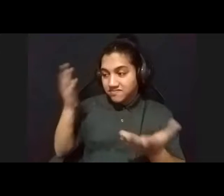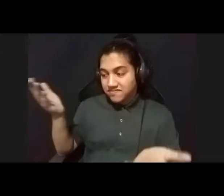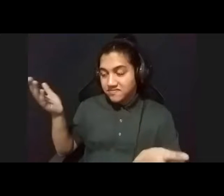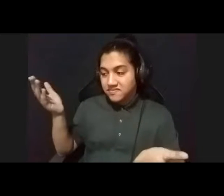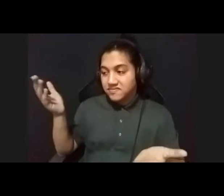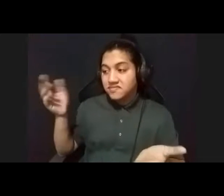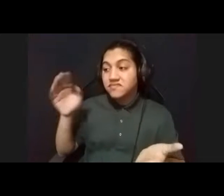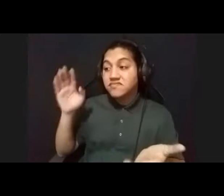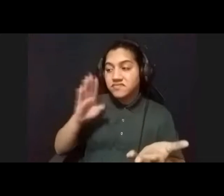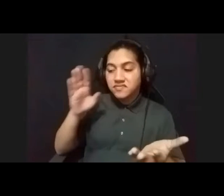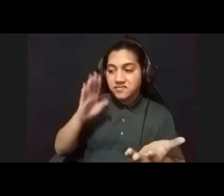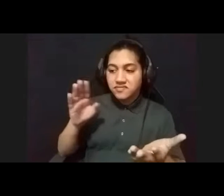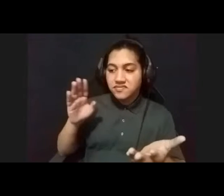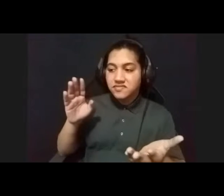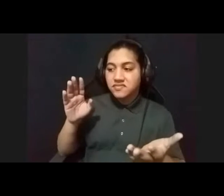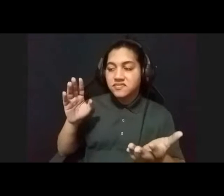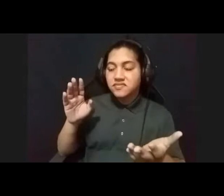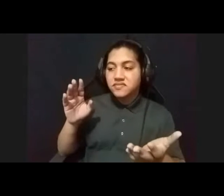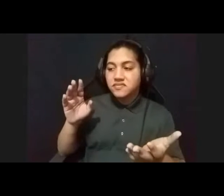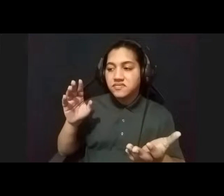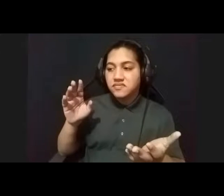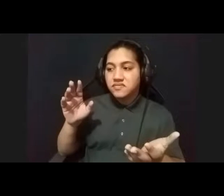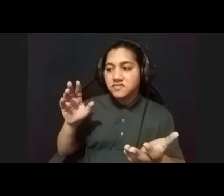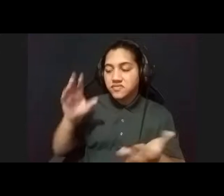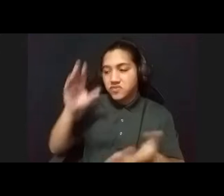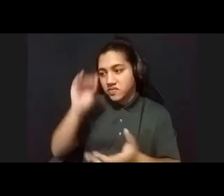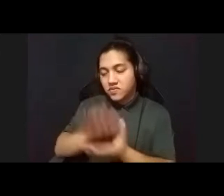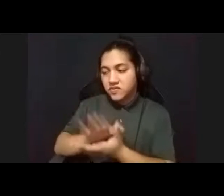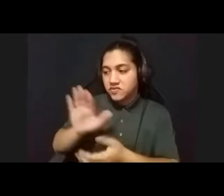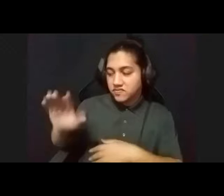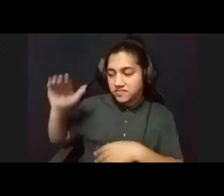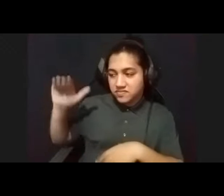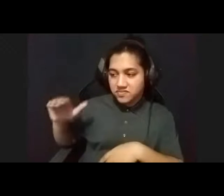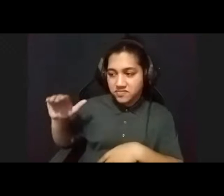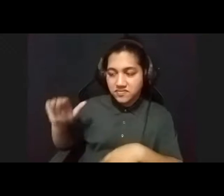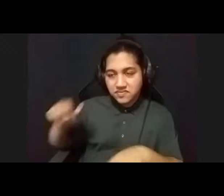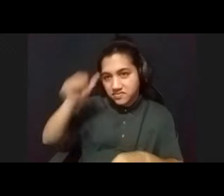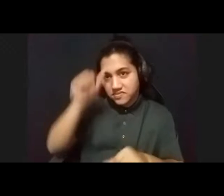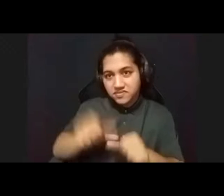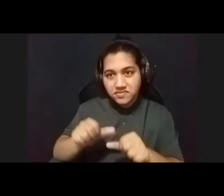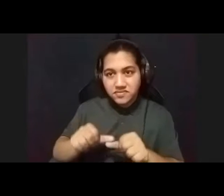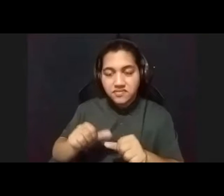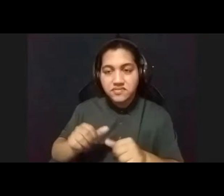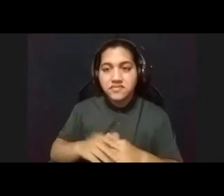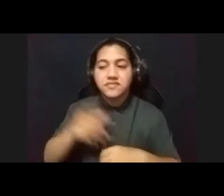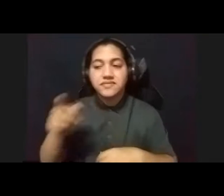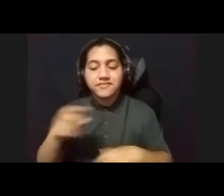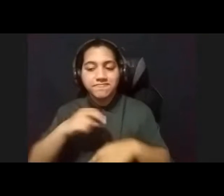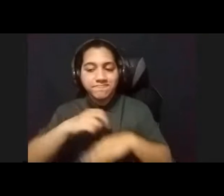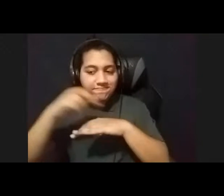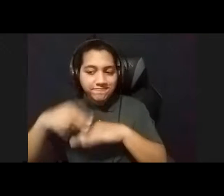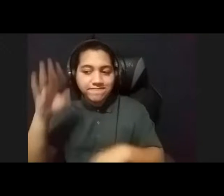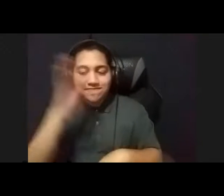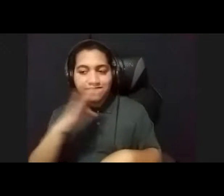que buscar un pretendiente que sea de tu tamaño. Recuérdalo. Entonces la grilla sale a buscar